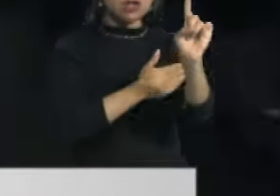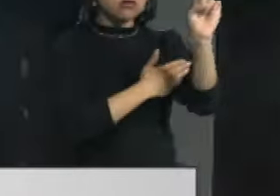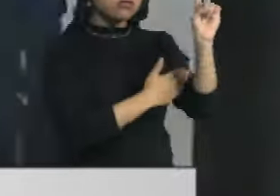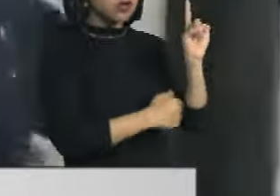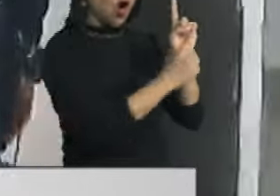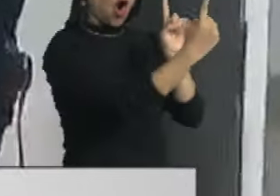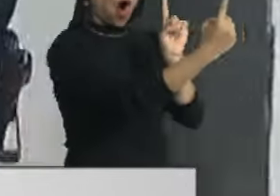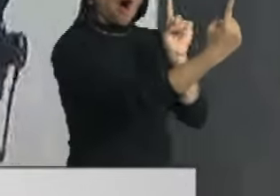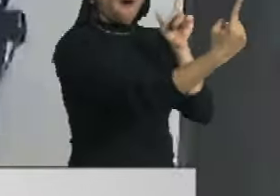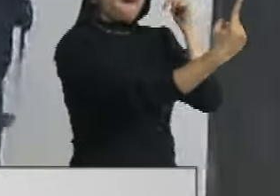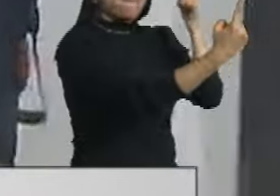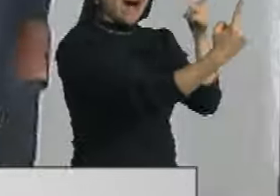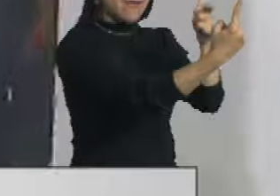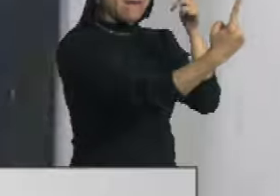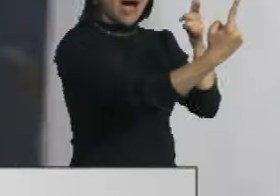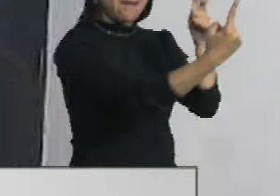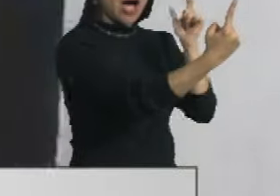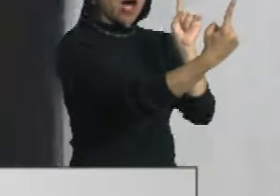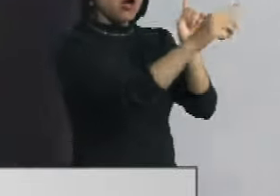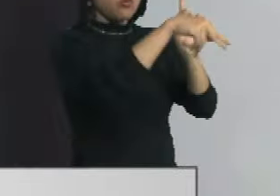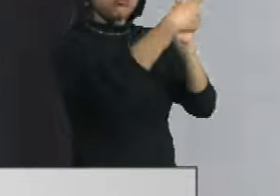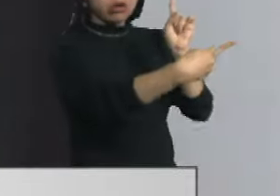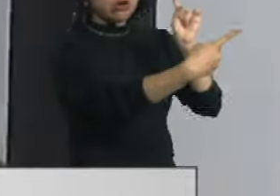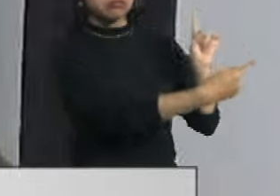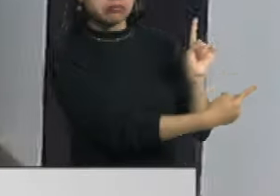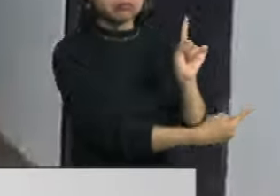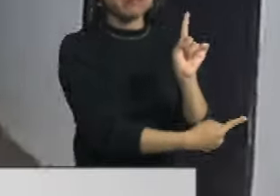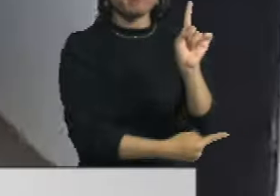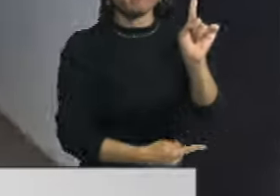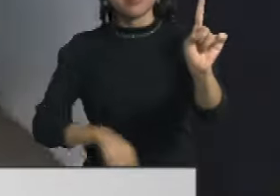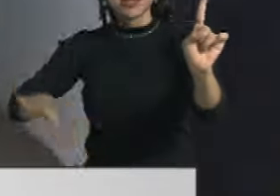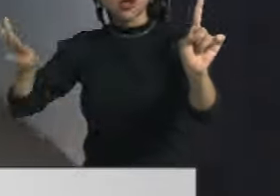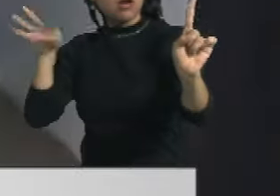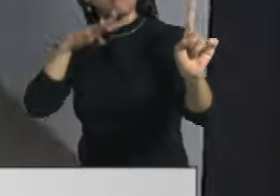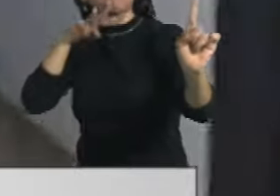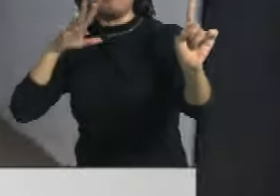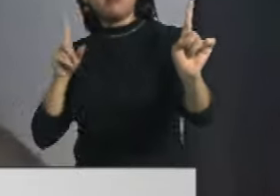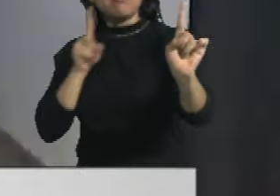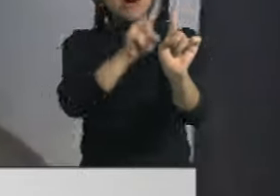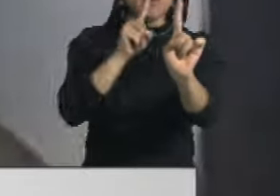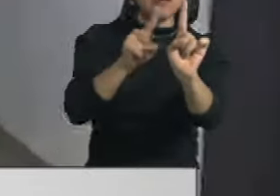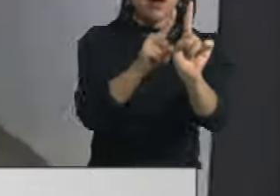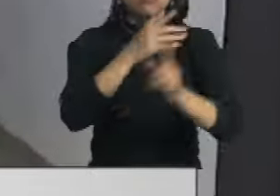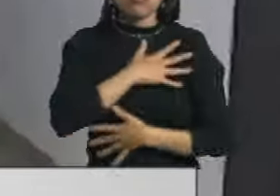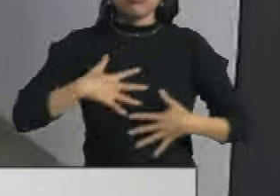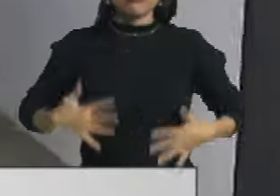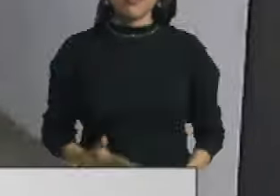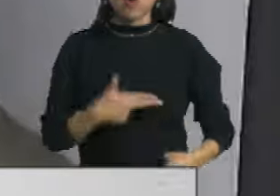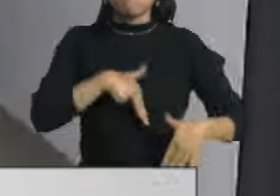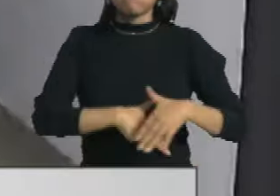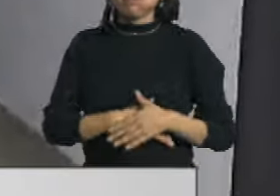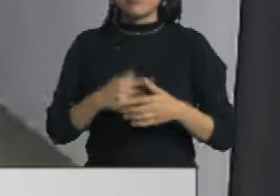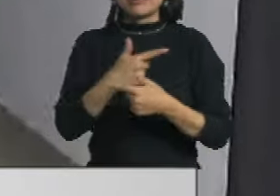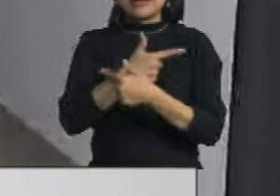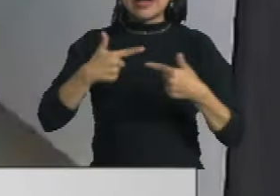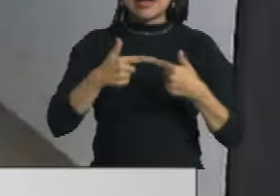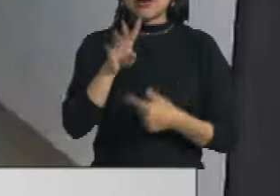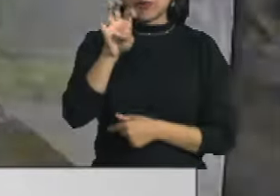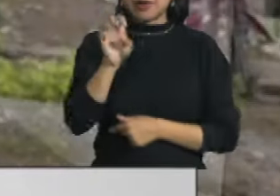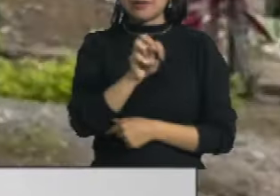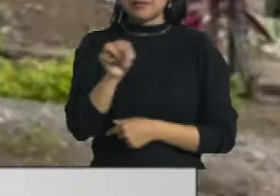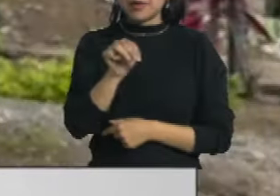de edad. La reacción de la policía se logra la captura en flagrancia, encontrándole en su poder una pistola Prieto Beretta, calibre 9